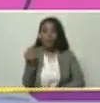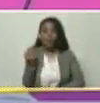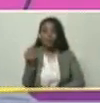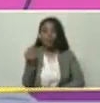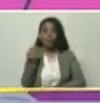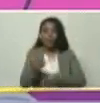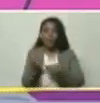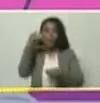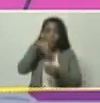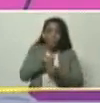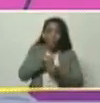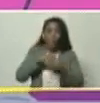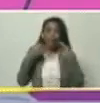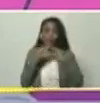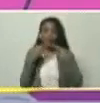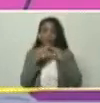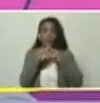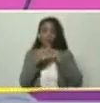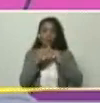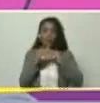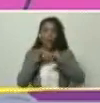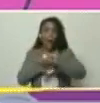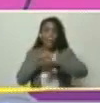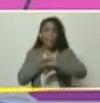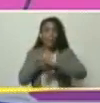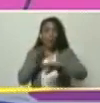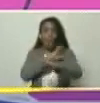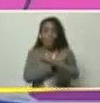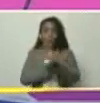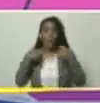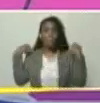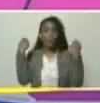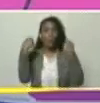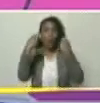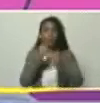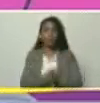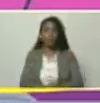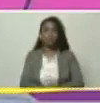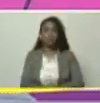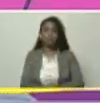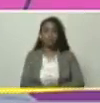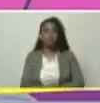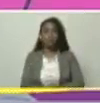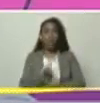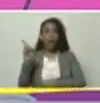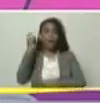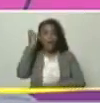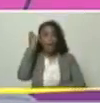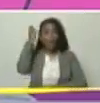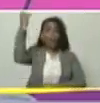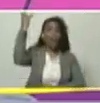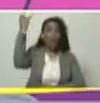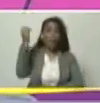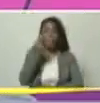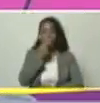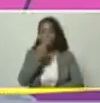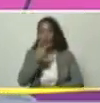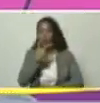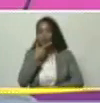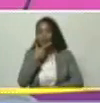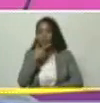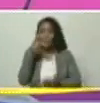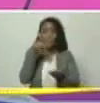sus casas y el Ministerio del Poder Popular, en esa creación hermosa